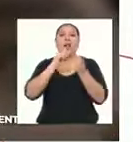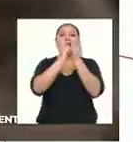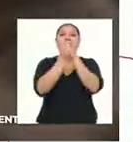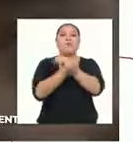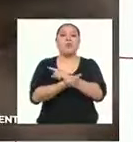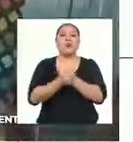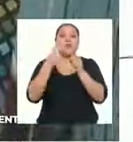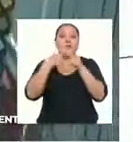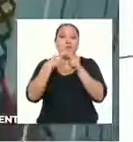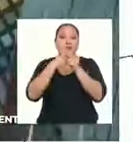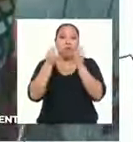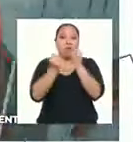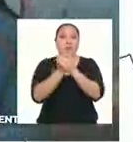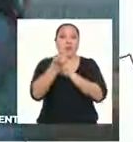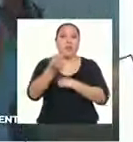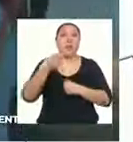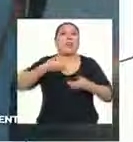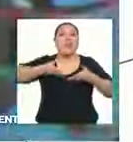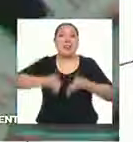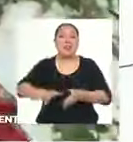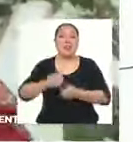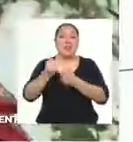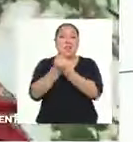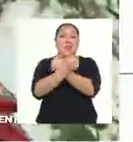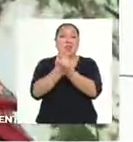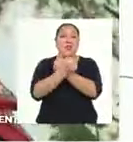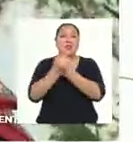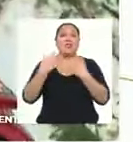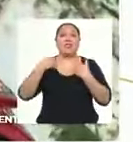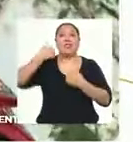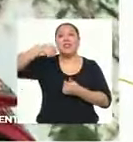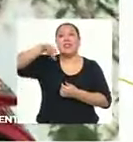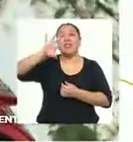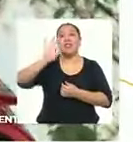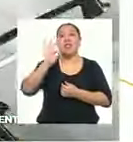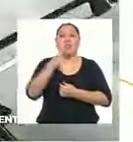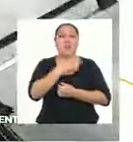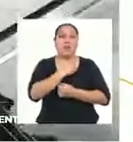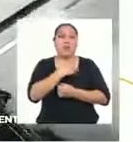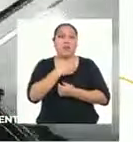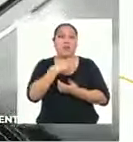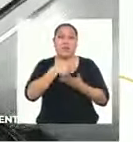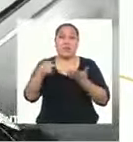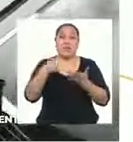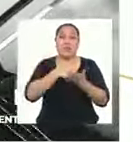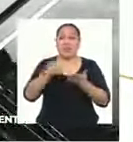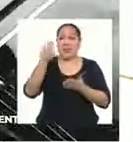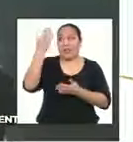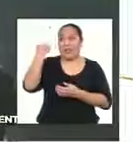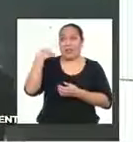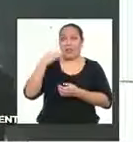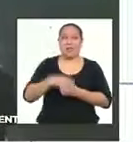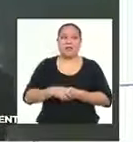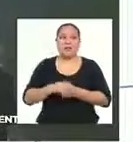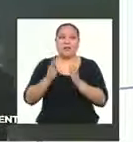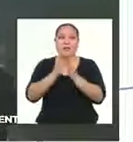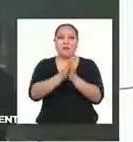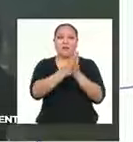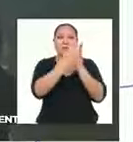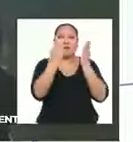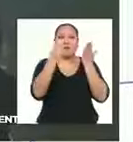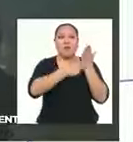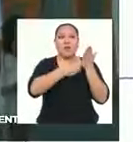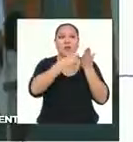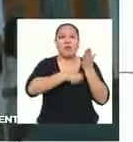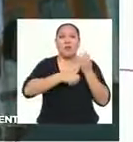Renata Flores es ayacuchana y tiene 19 años. Hace un par de semanas, el New York Times le dedicó un artículo